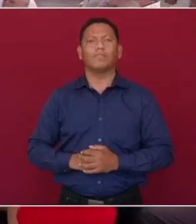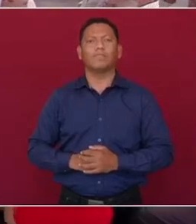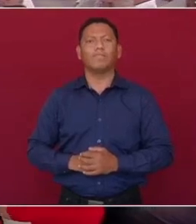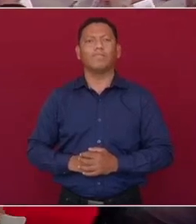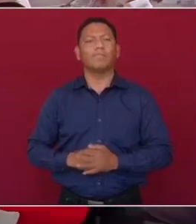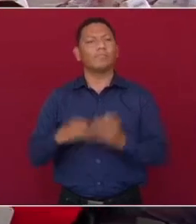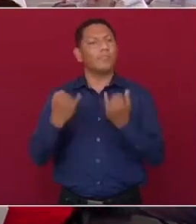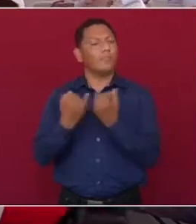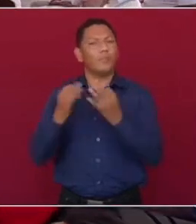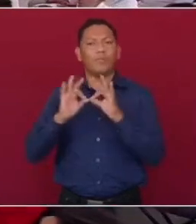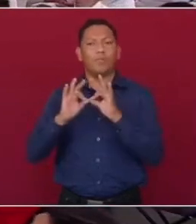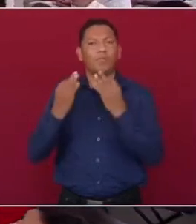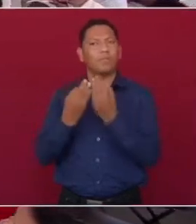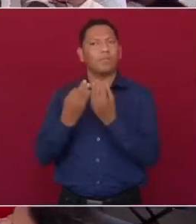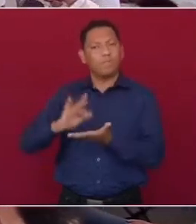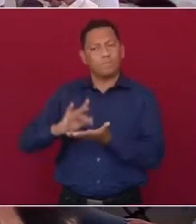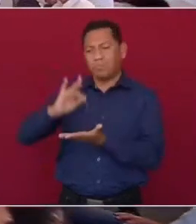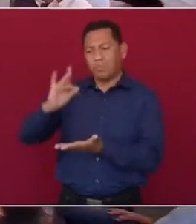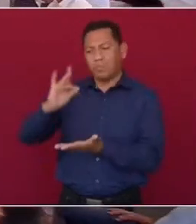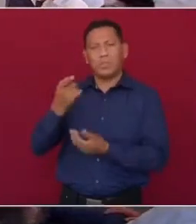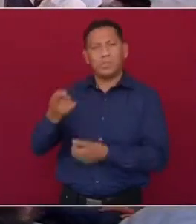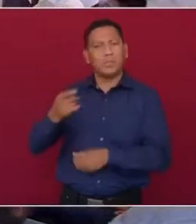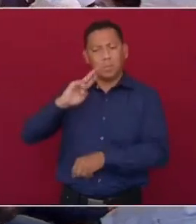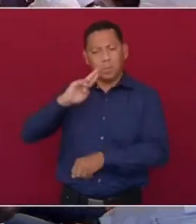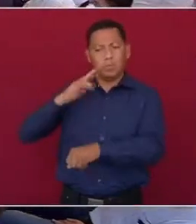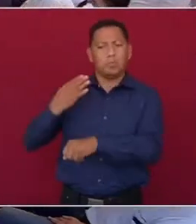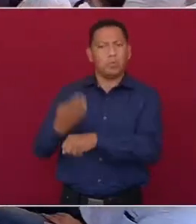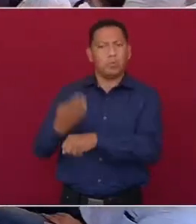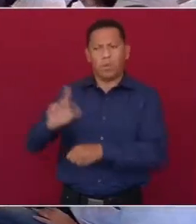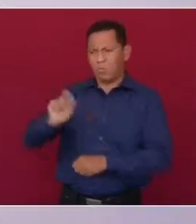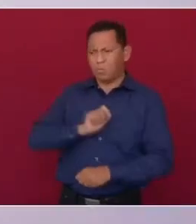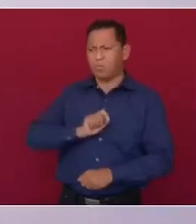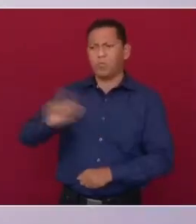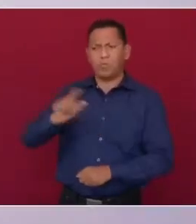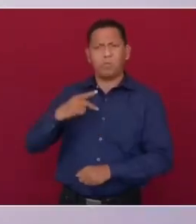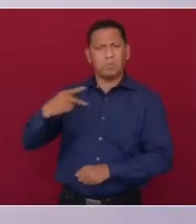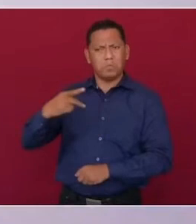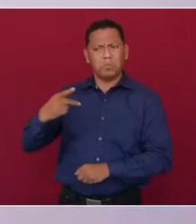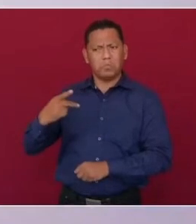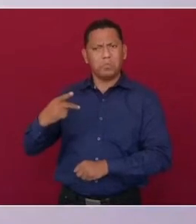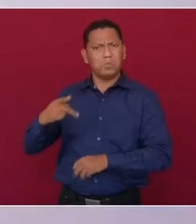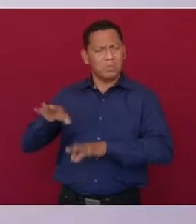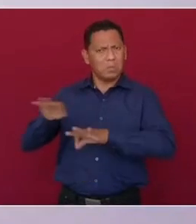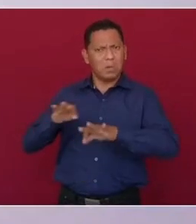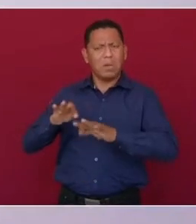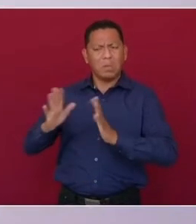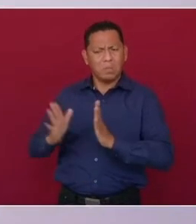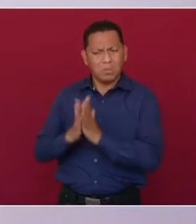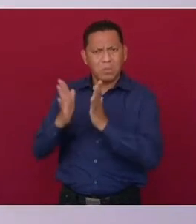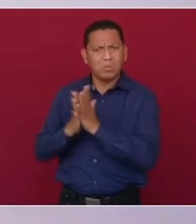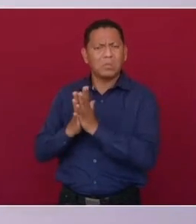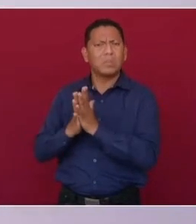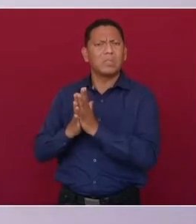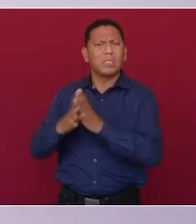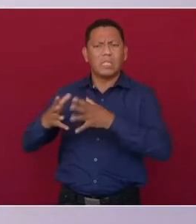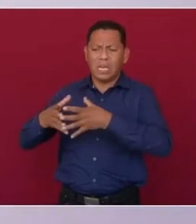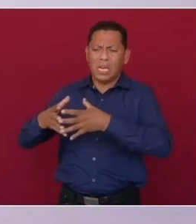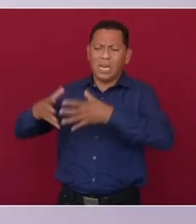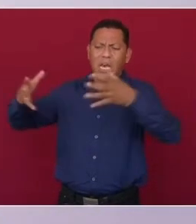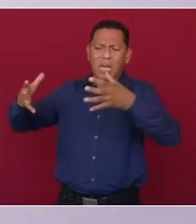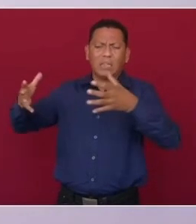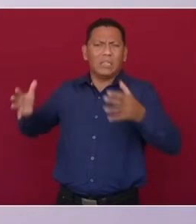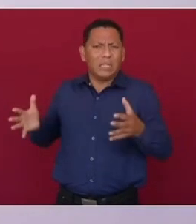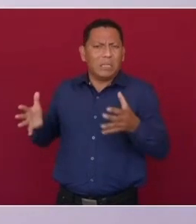Así como la participación responsable y profesional de pequeñas, medianas